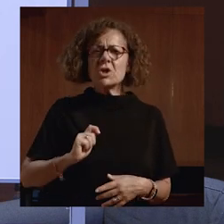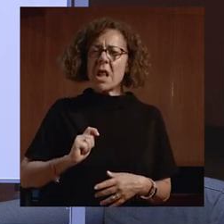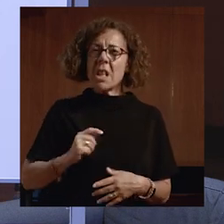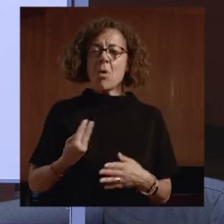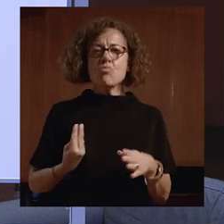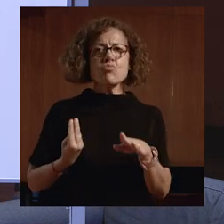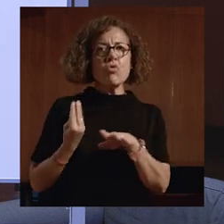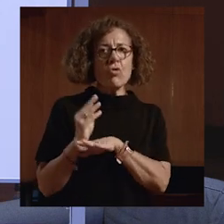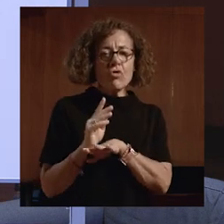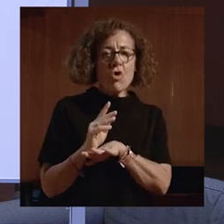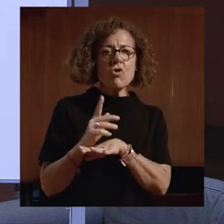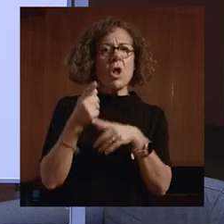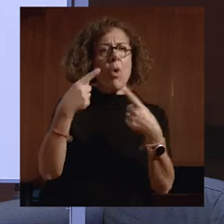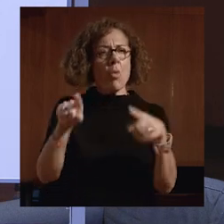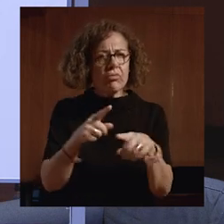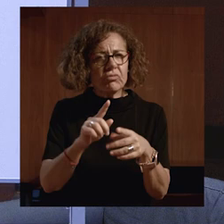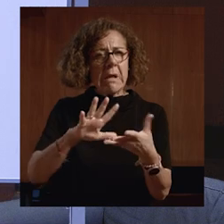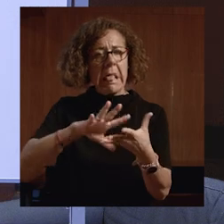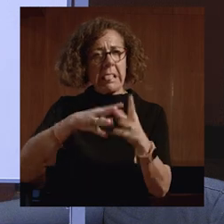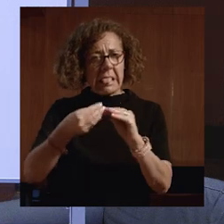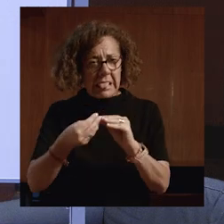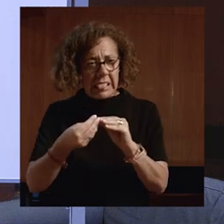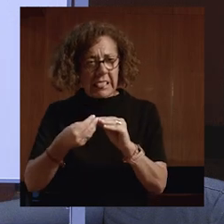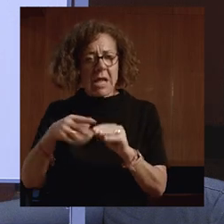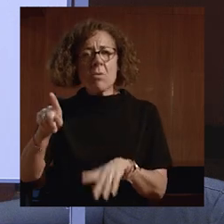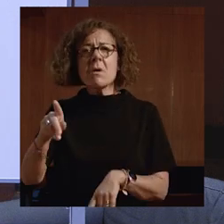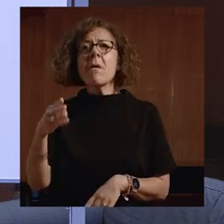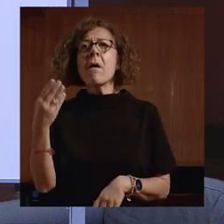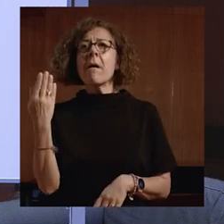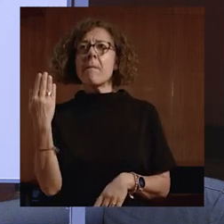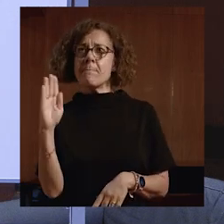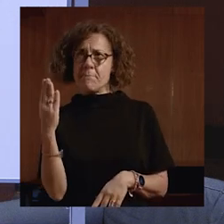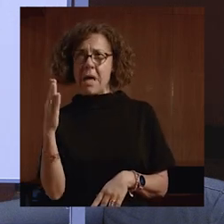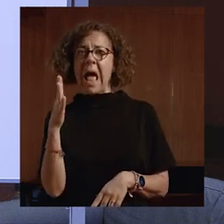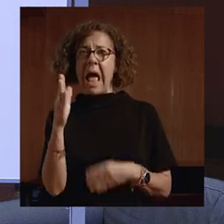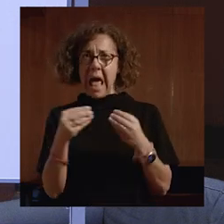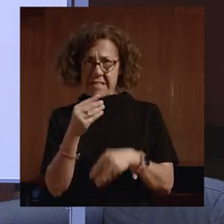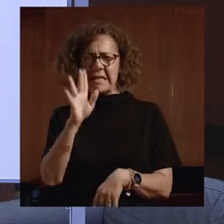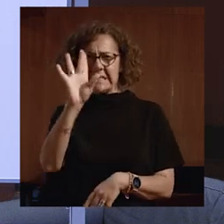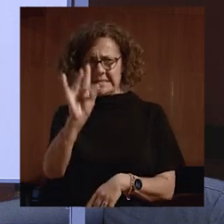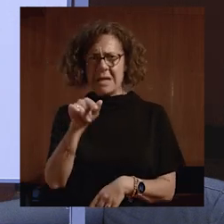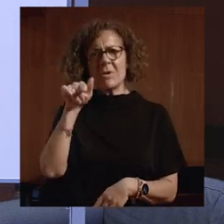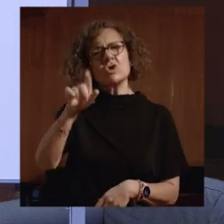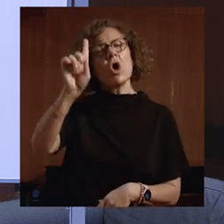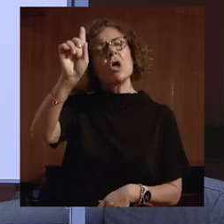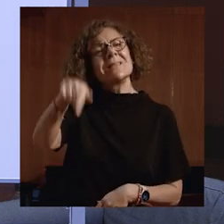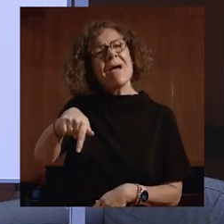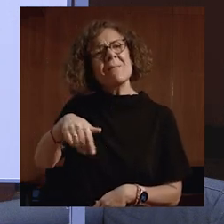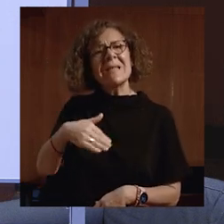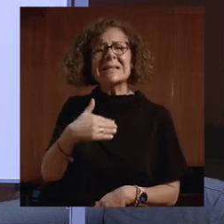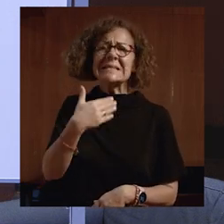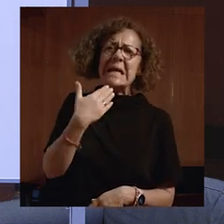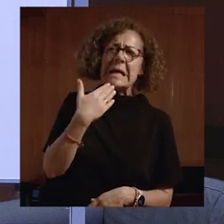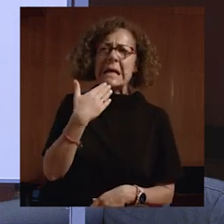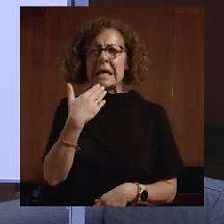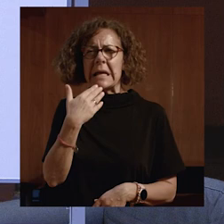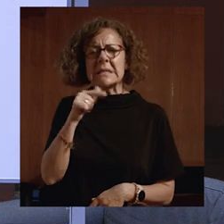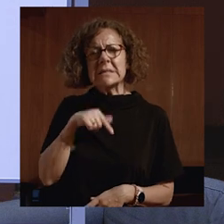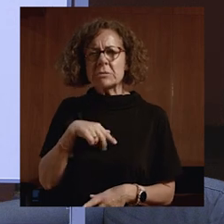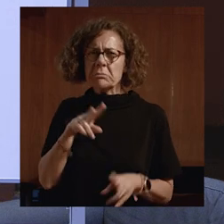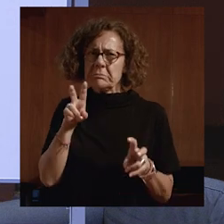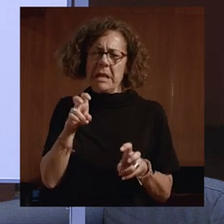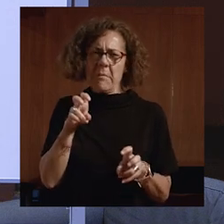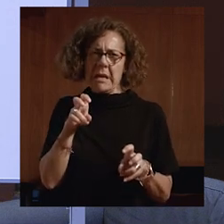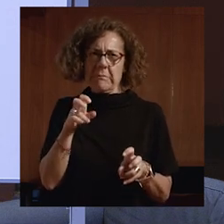producción, los que tocan, los arreglistas, el de las letras. Ella hace muchísimo, obviamente. Eso también es un poquito anatema en nuestro gremio.